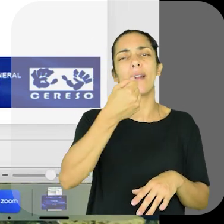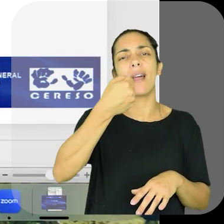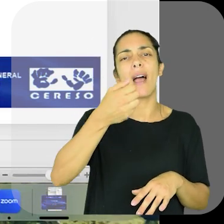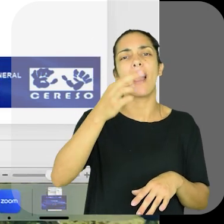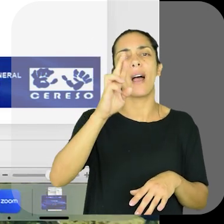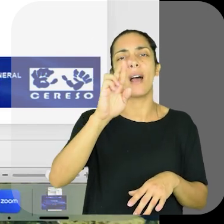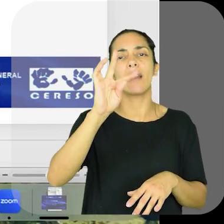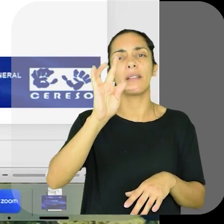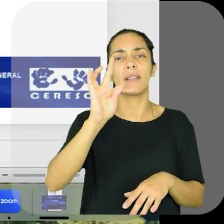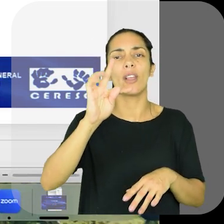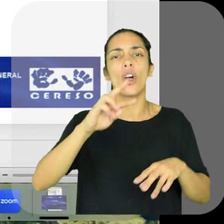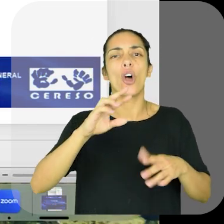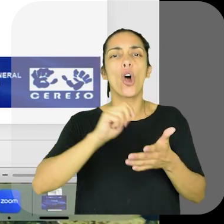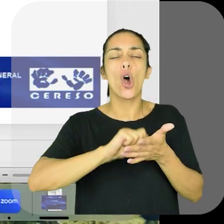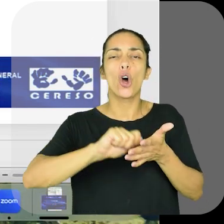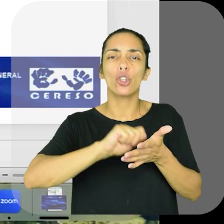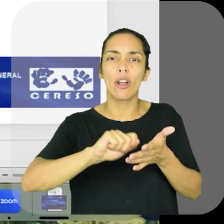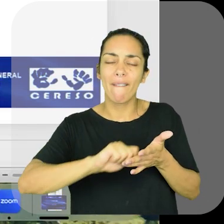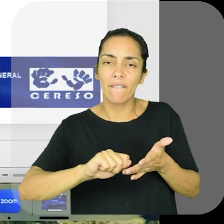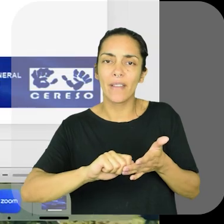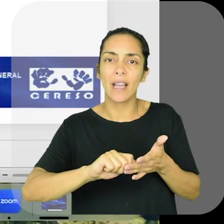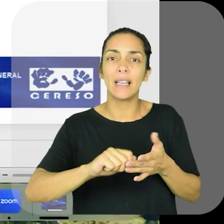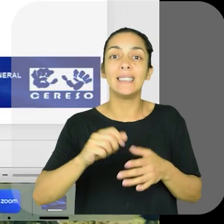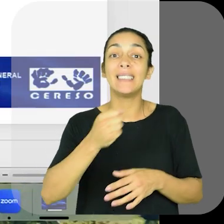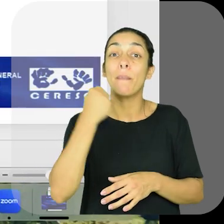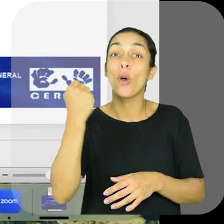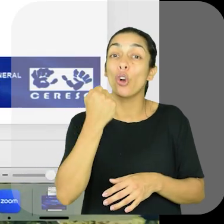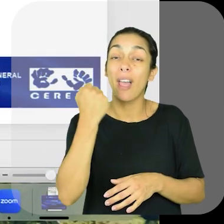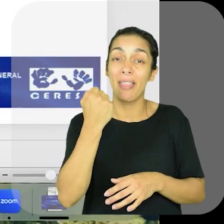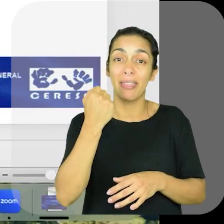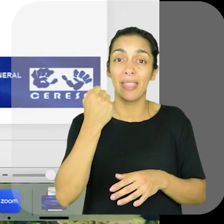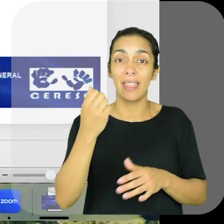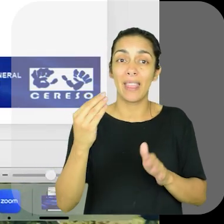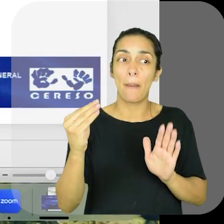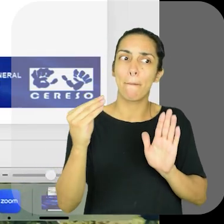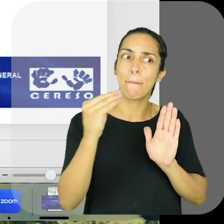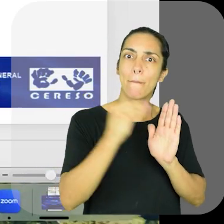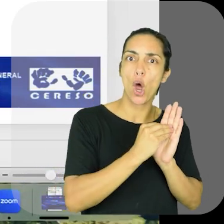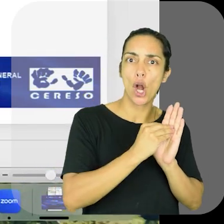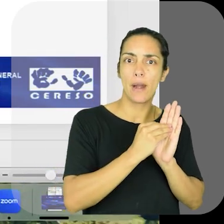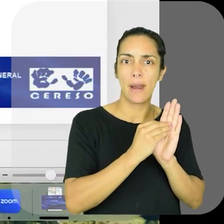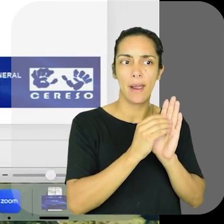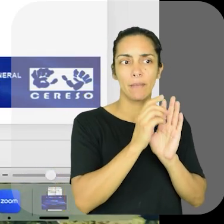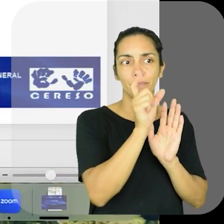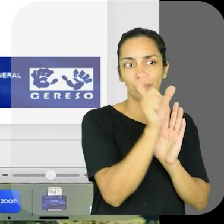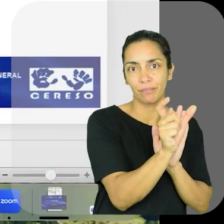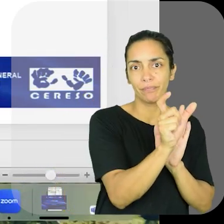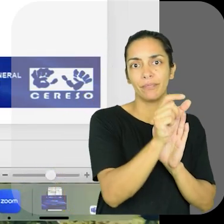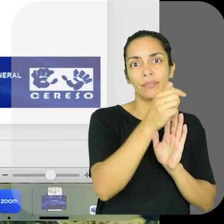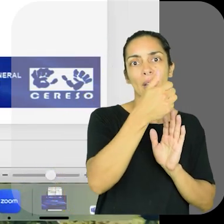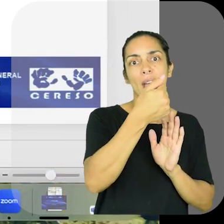ruta investigativa, es necesario ponerle el slash en este juego de palabras. En art,